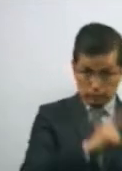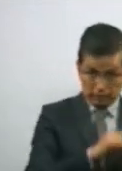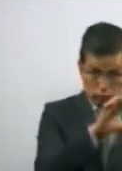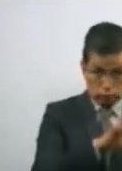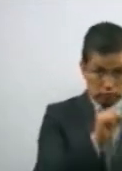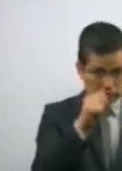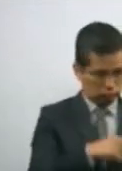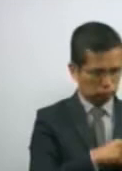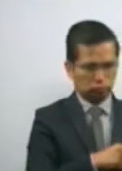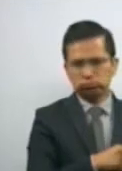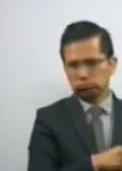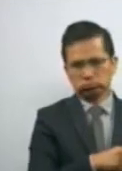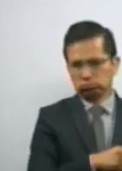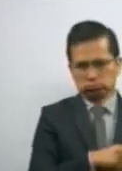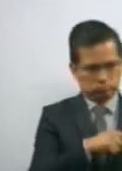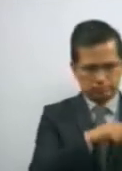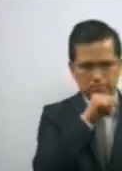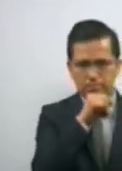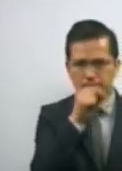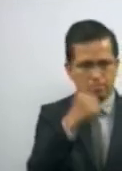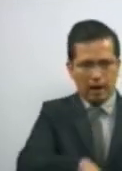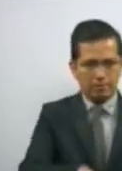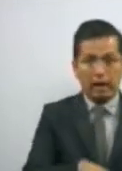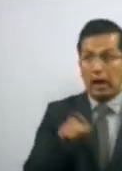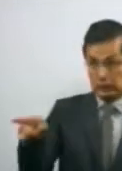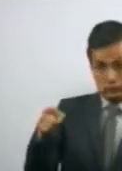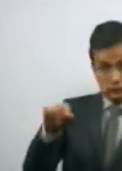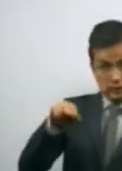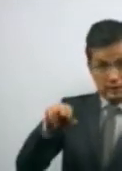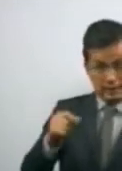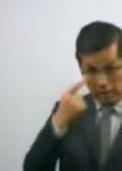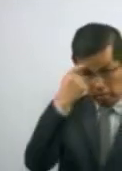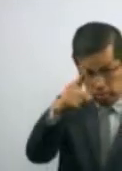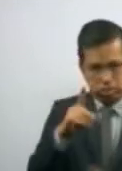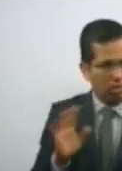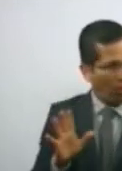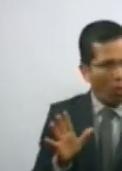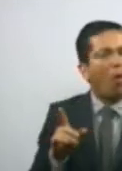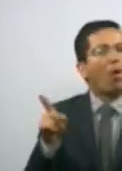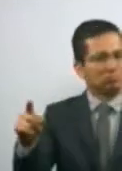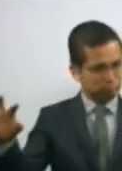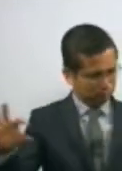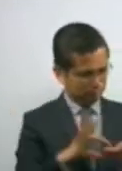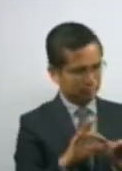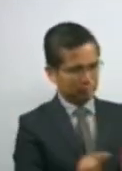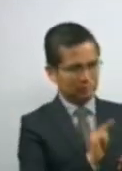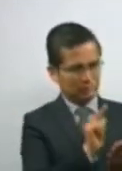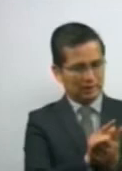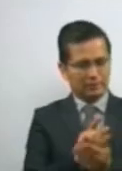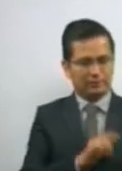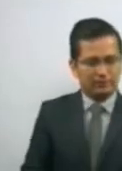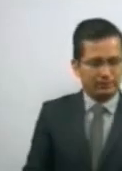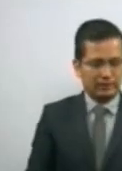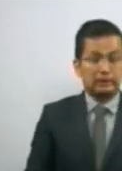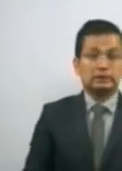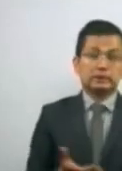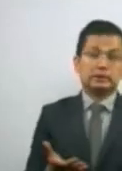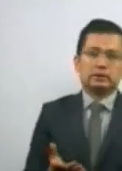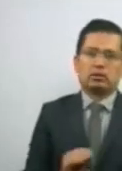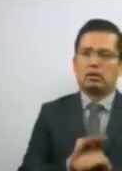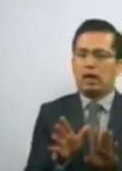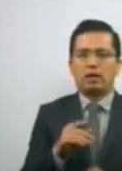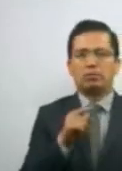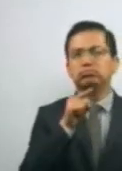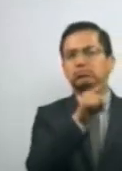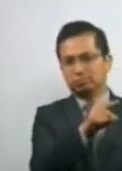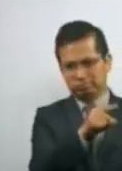descalificar, del Instituto Nacional Electoral. Ha habido un uso claramente, por lo menos mediático,